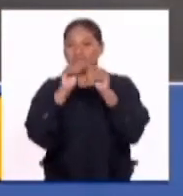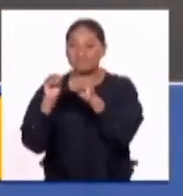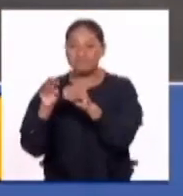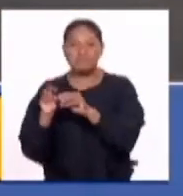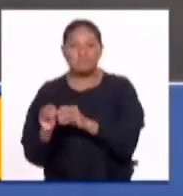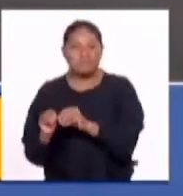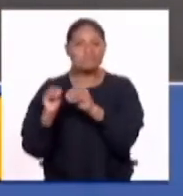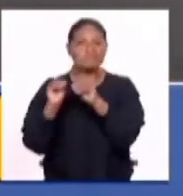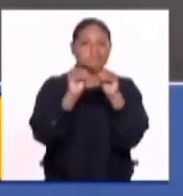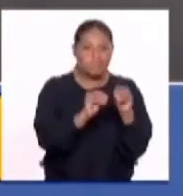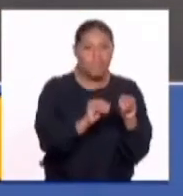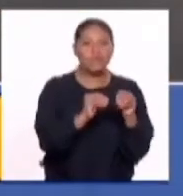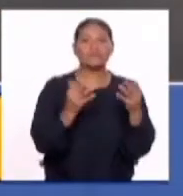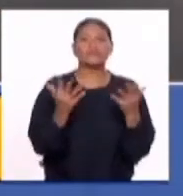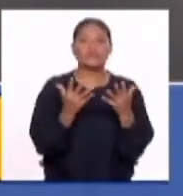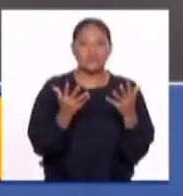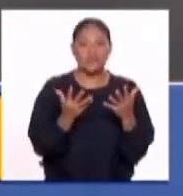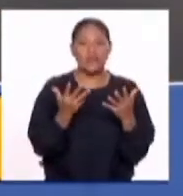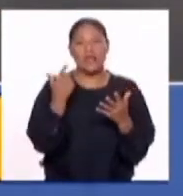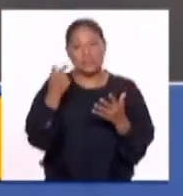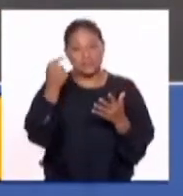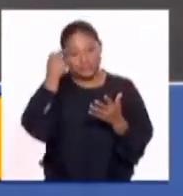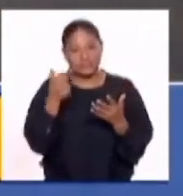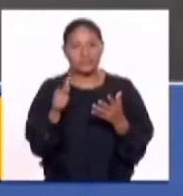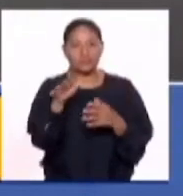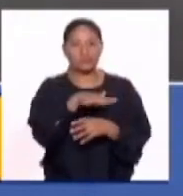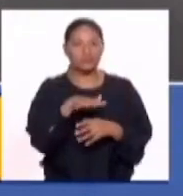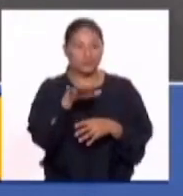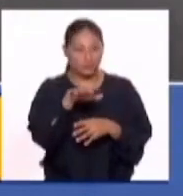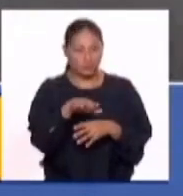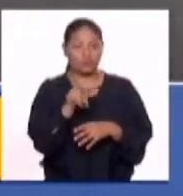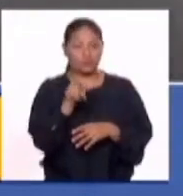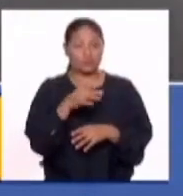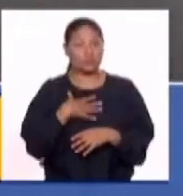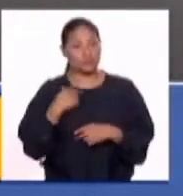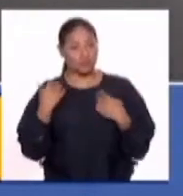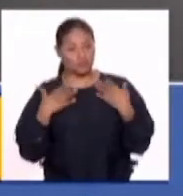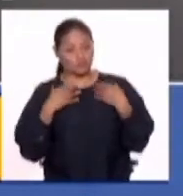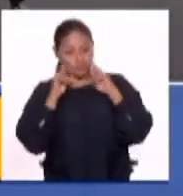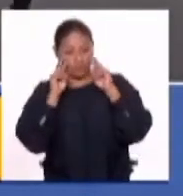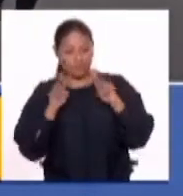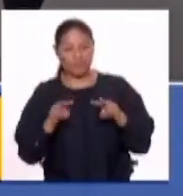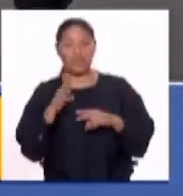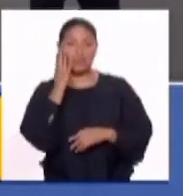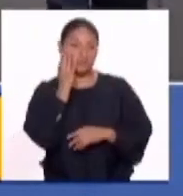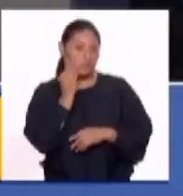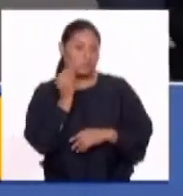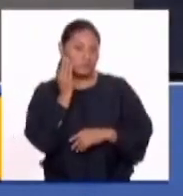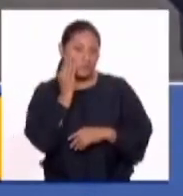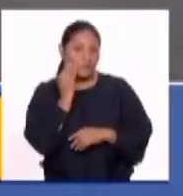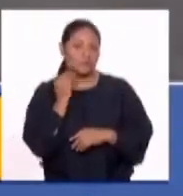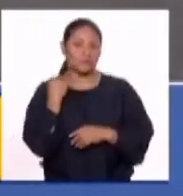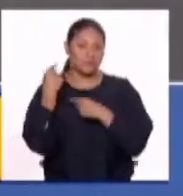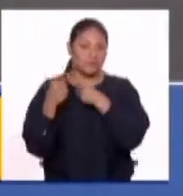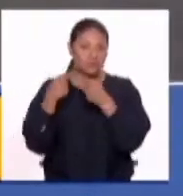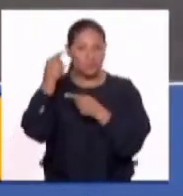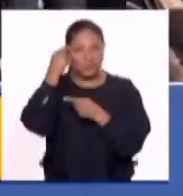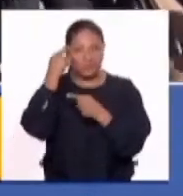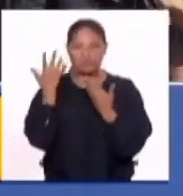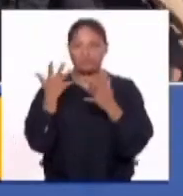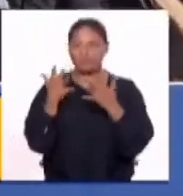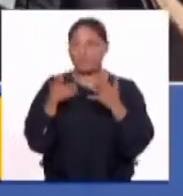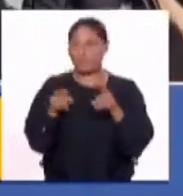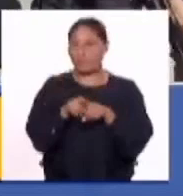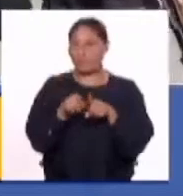países de origen. Entonces, te decía yo, una experiencia probablemente de otro tipo, una experiencia que no necesariamente